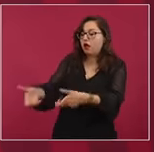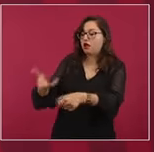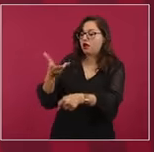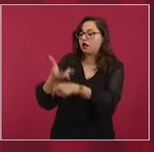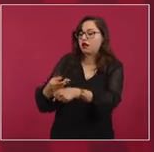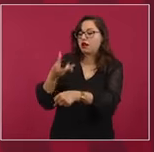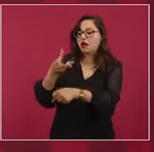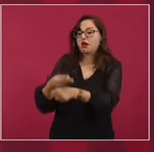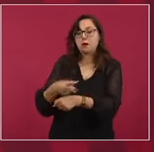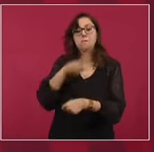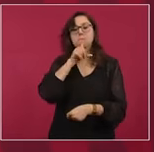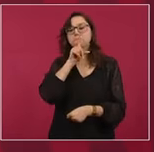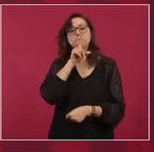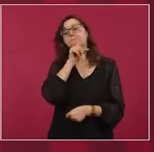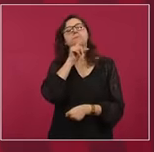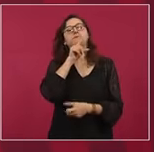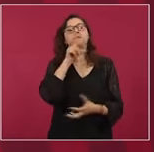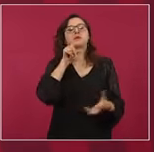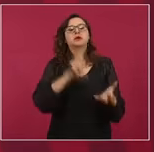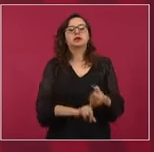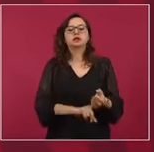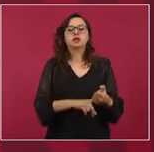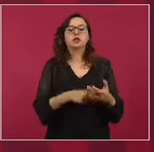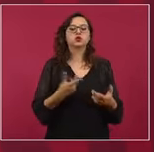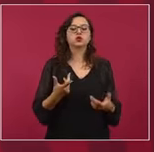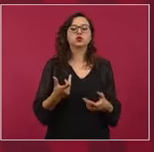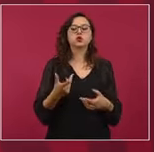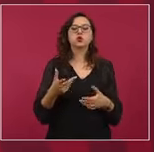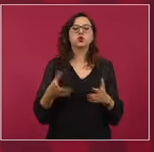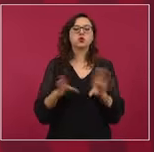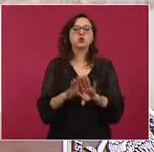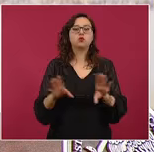en reclusorios, alumbrado público,